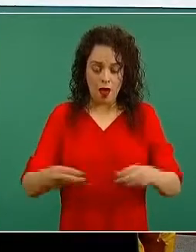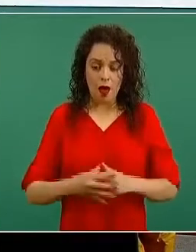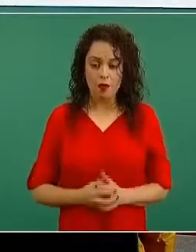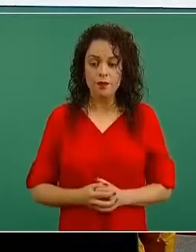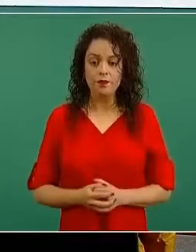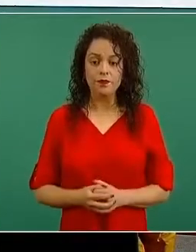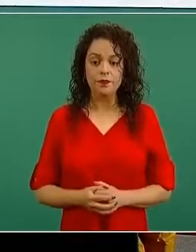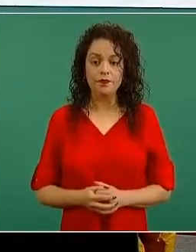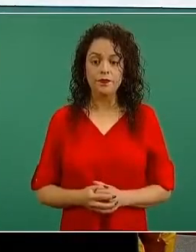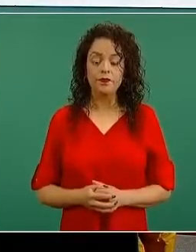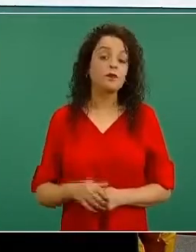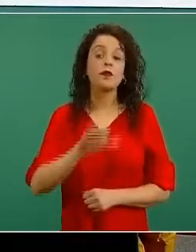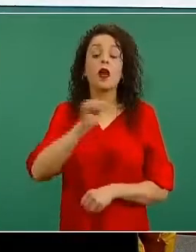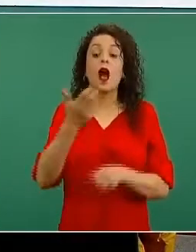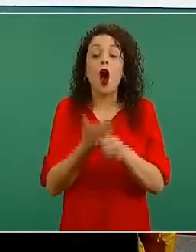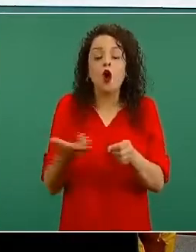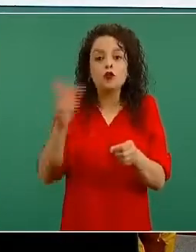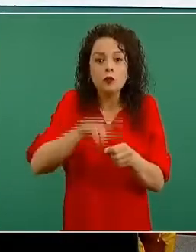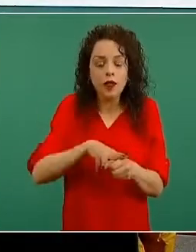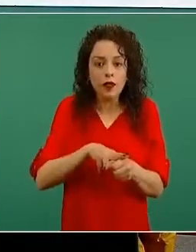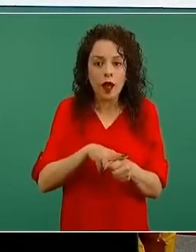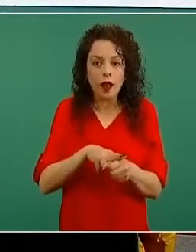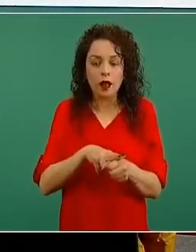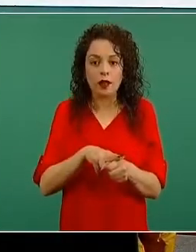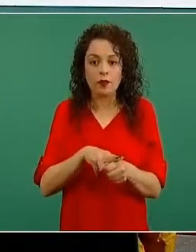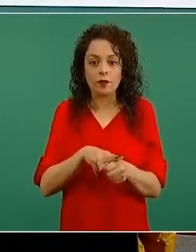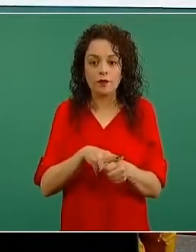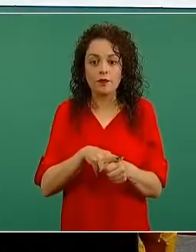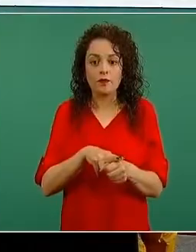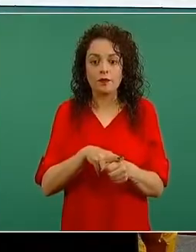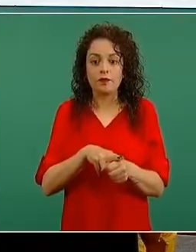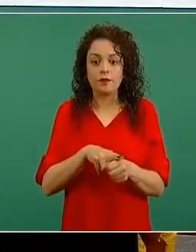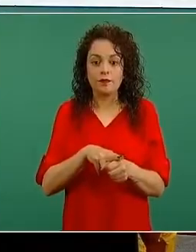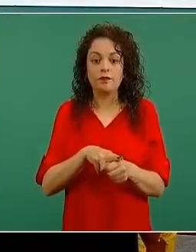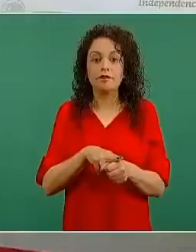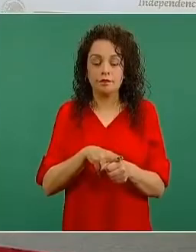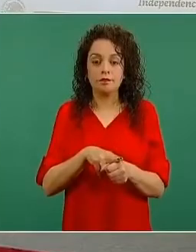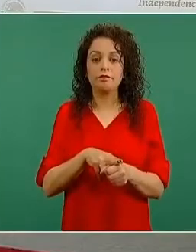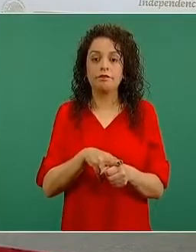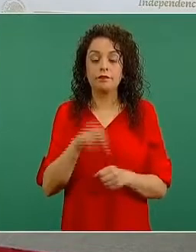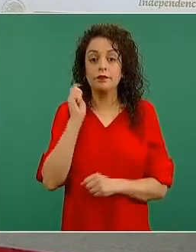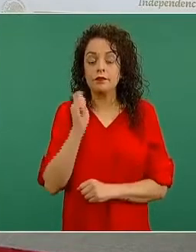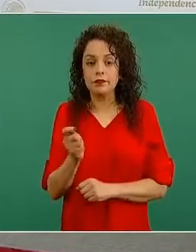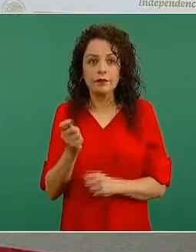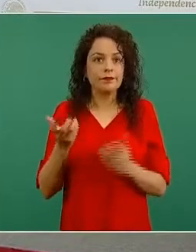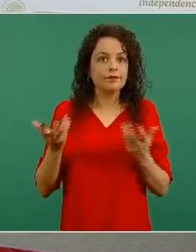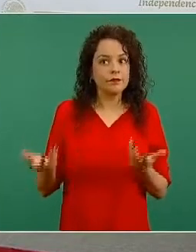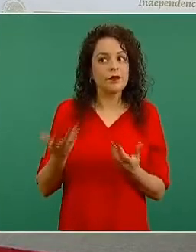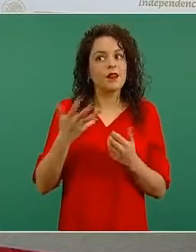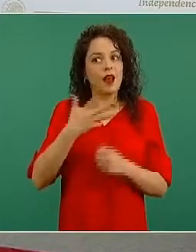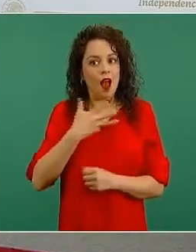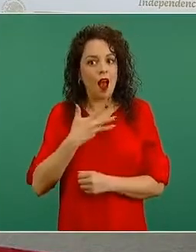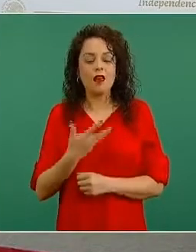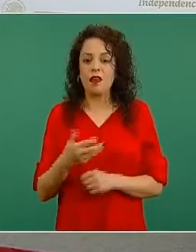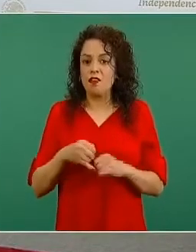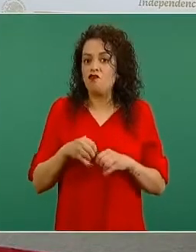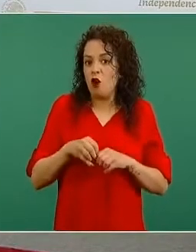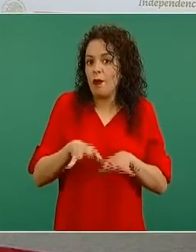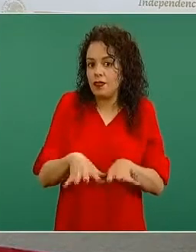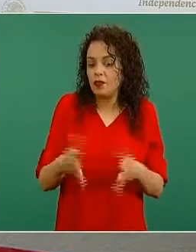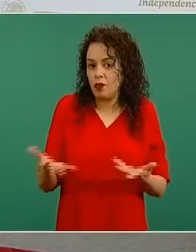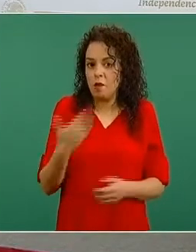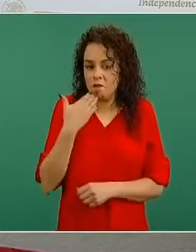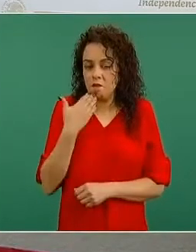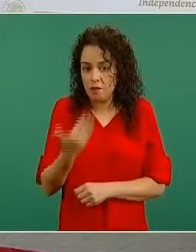La ocupación hospitalaria, un indicador que nos ha dado mucha información y que